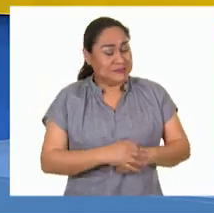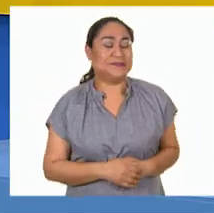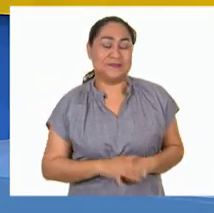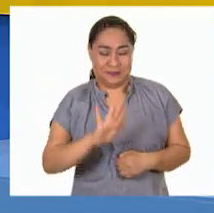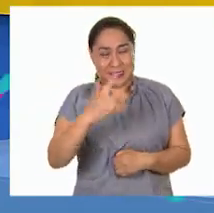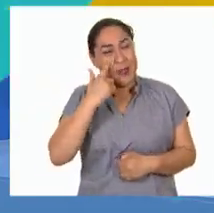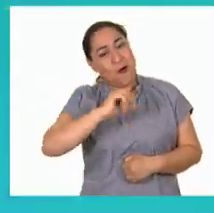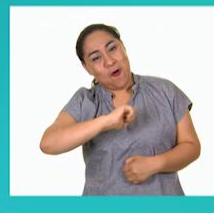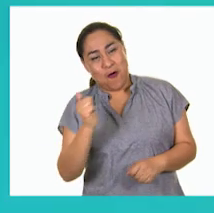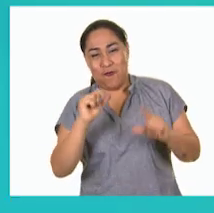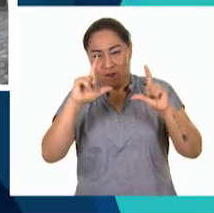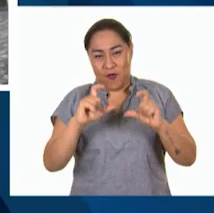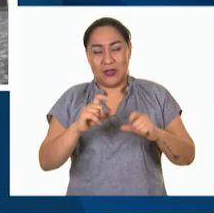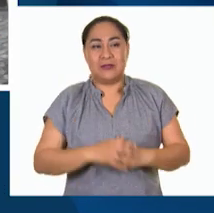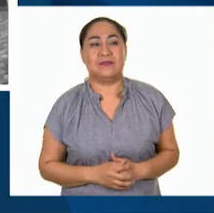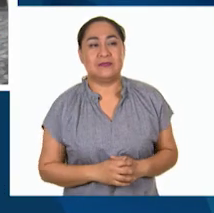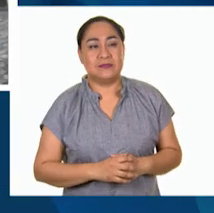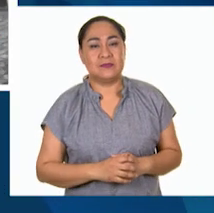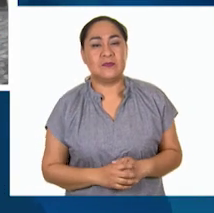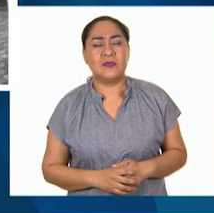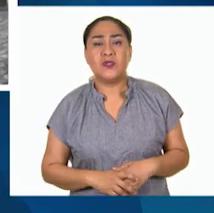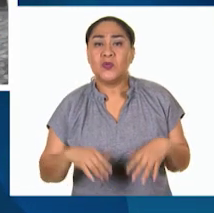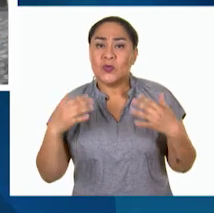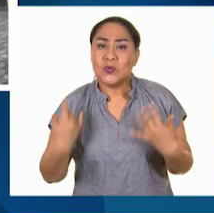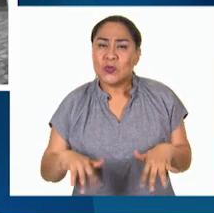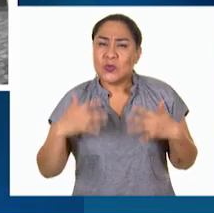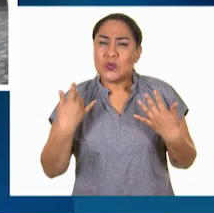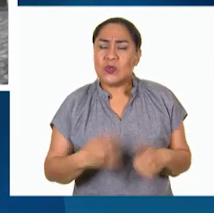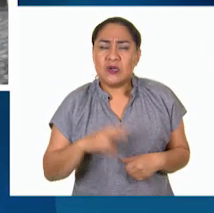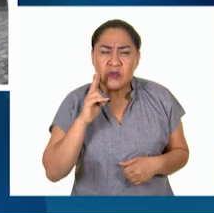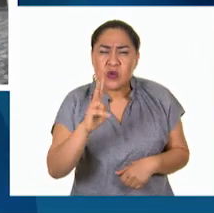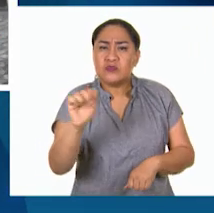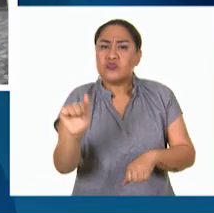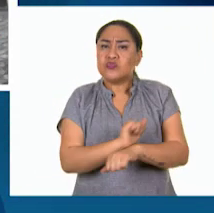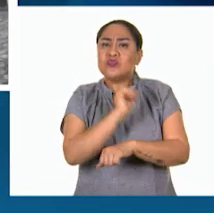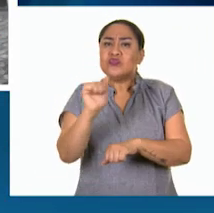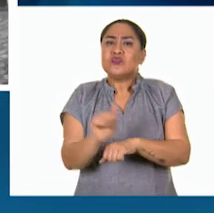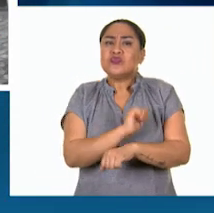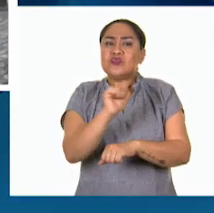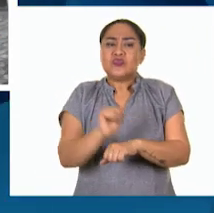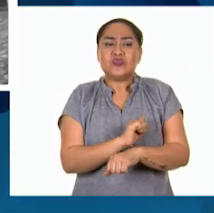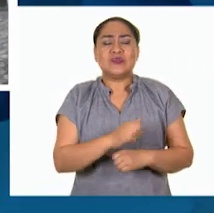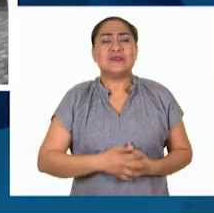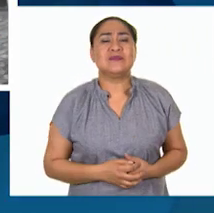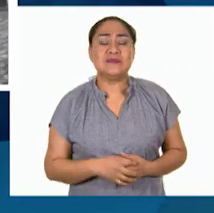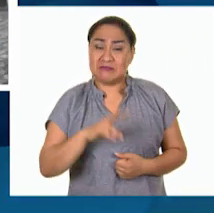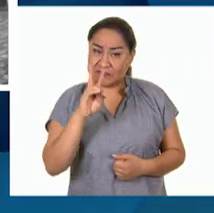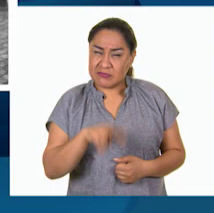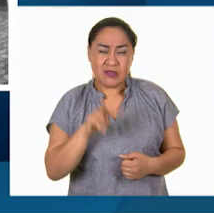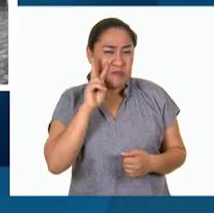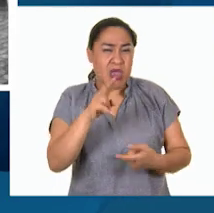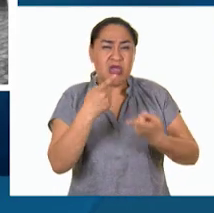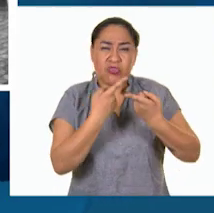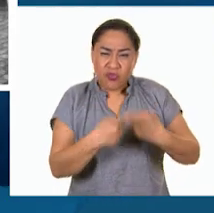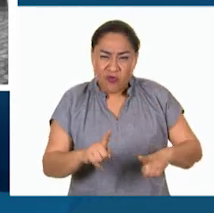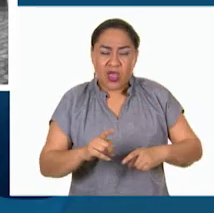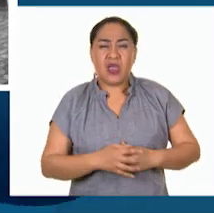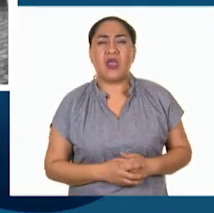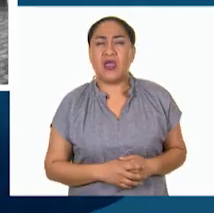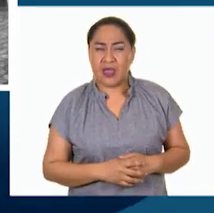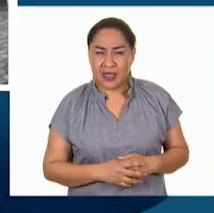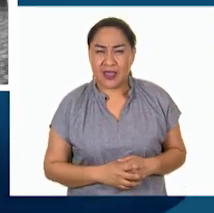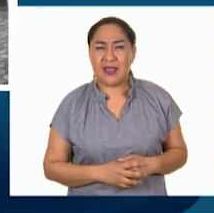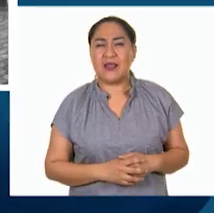esta fotografía. ¡Wow, maestra! ¡Es un automóvil! ¡Qué diferente es en comparación con